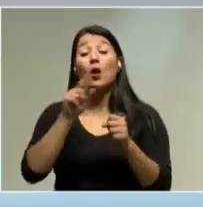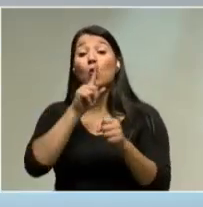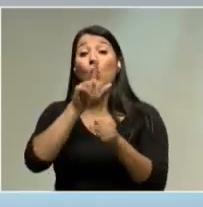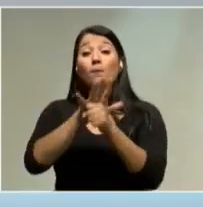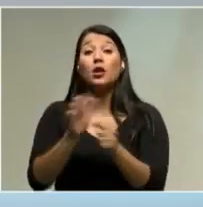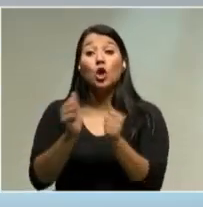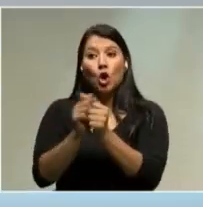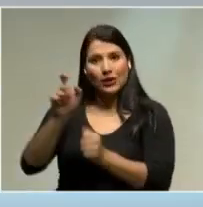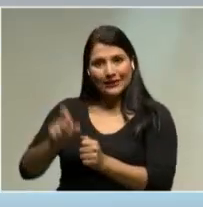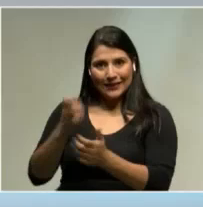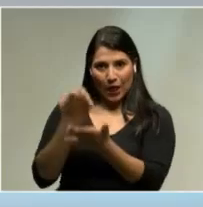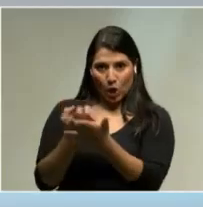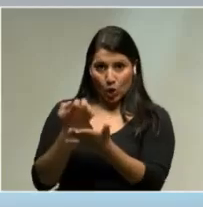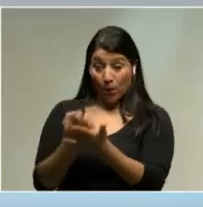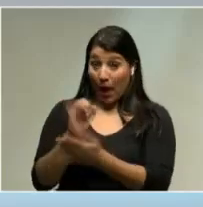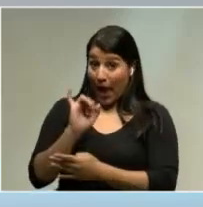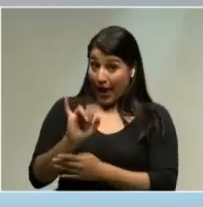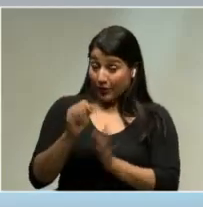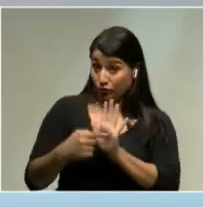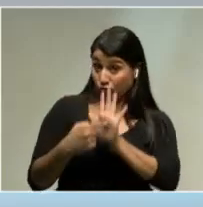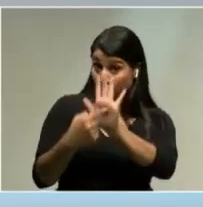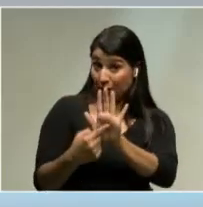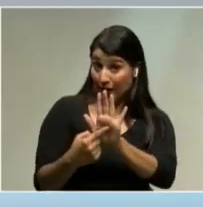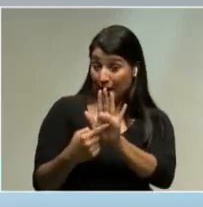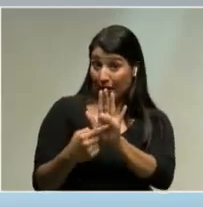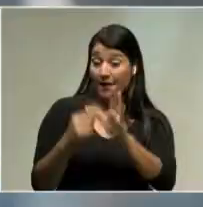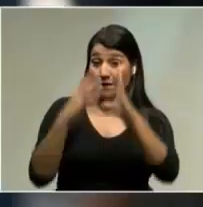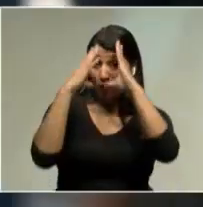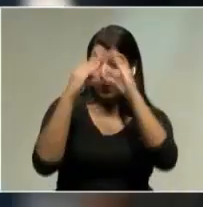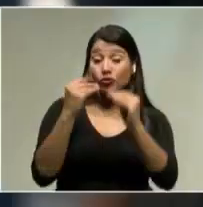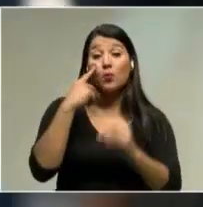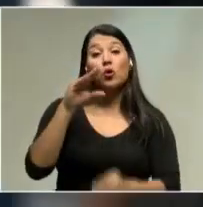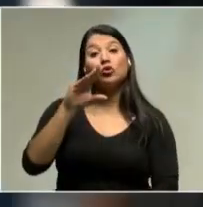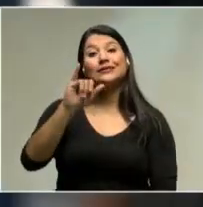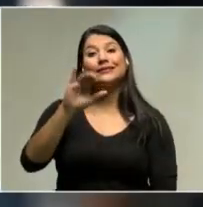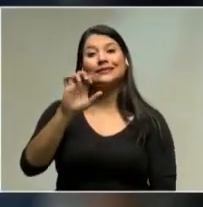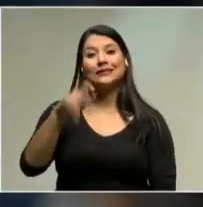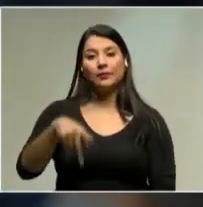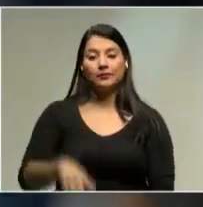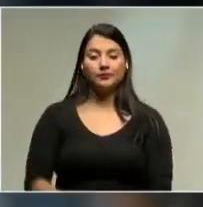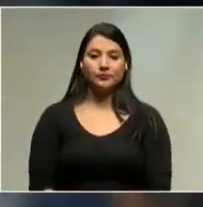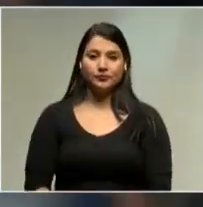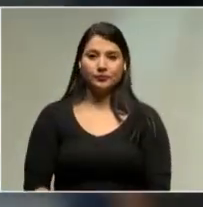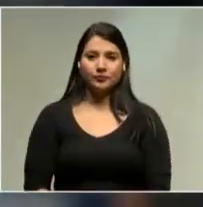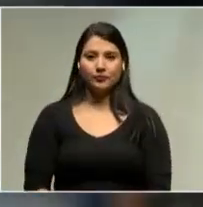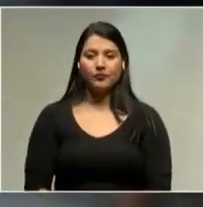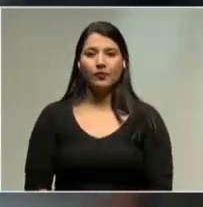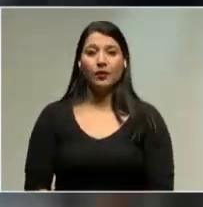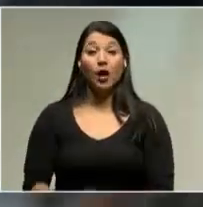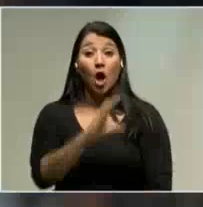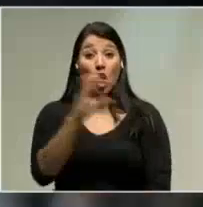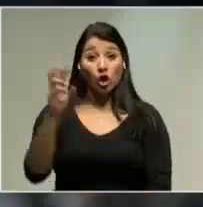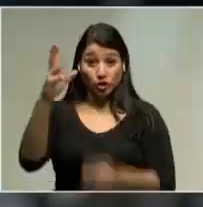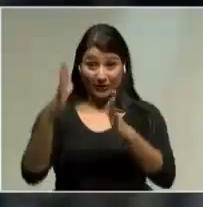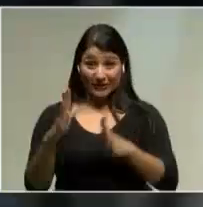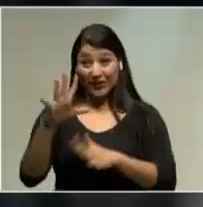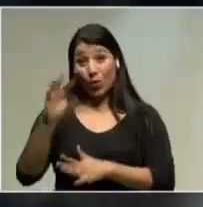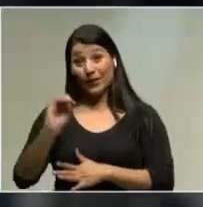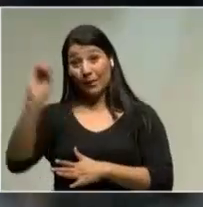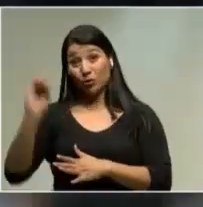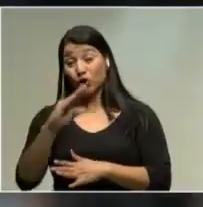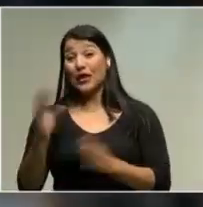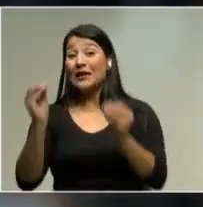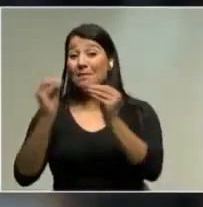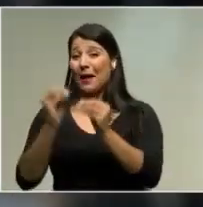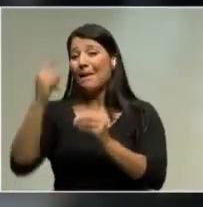Así lo evidenció el más reciente informe del CIEP. Más de la mitad de los costarricenses consideran